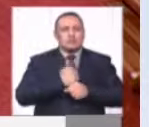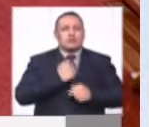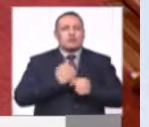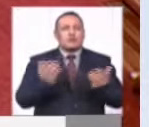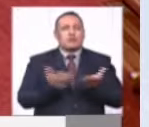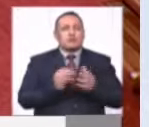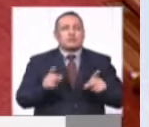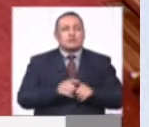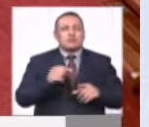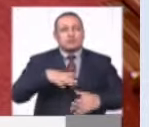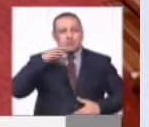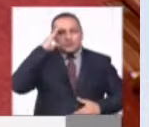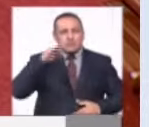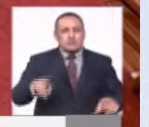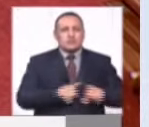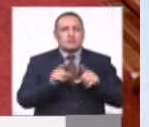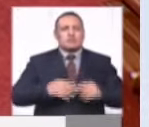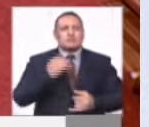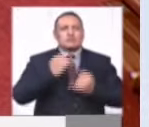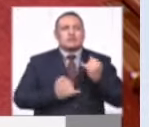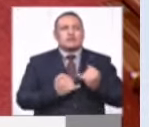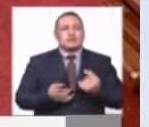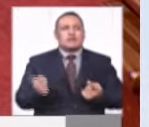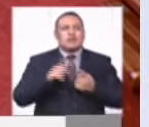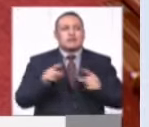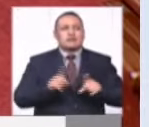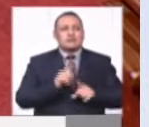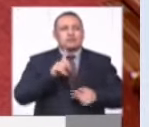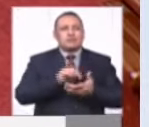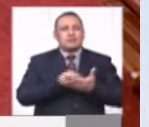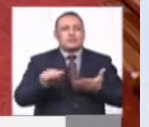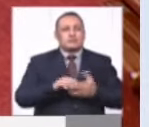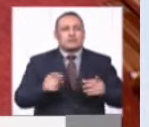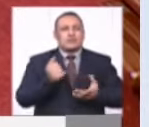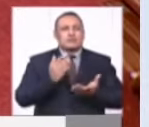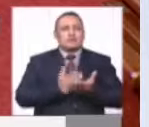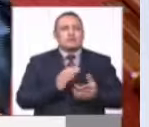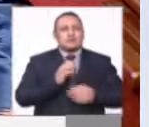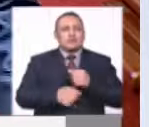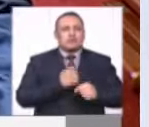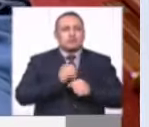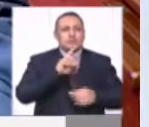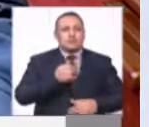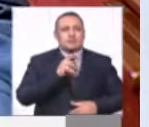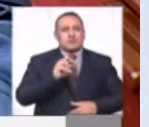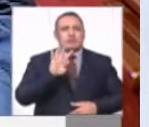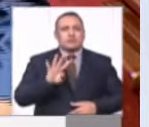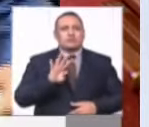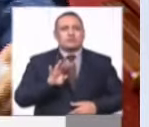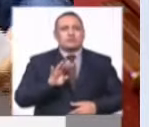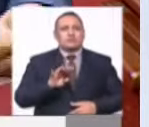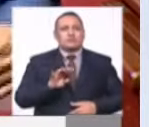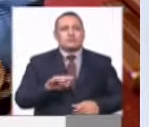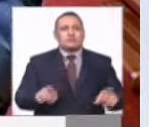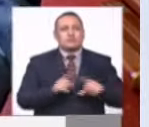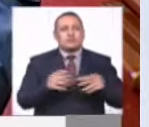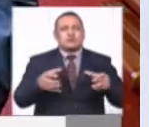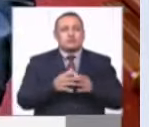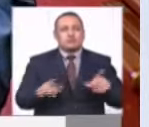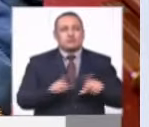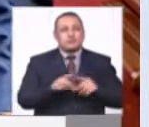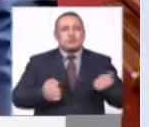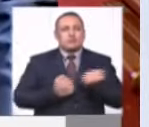escuela de la PNP se culminará en el presente mes de abril del 2024. Desde el sector